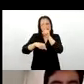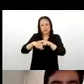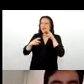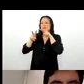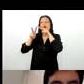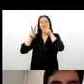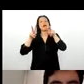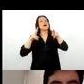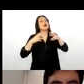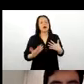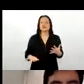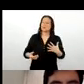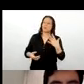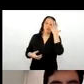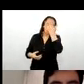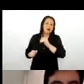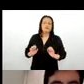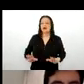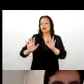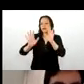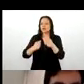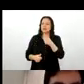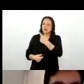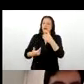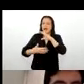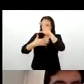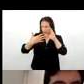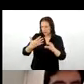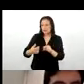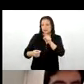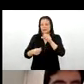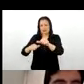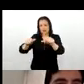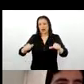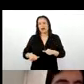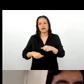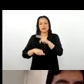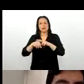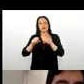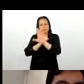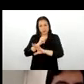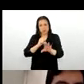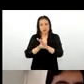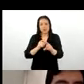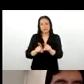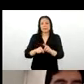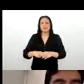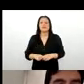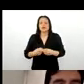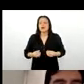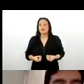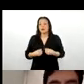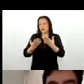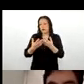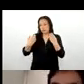hace bastante enriquecedor por las características a esta área natural protegida, ¿no? A nivel de otorgamientos de